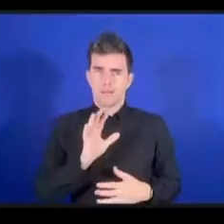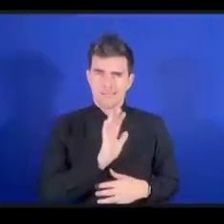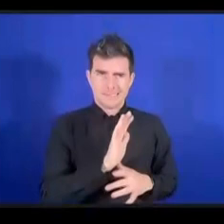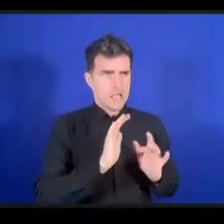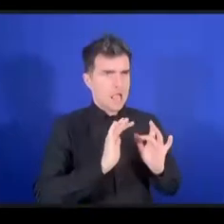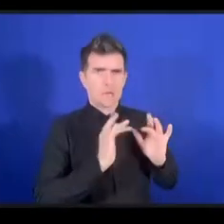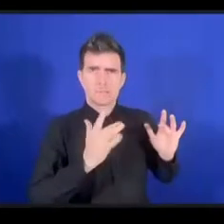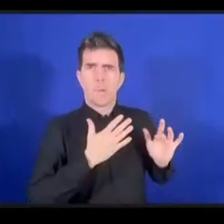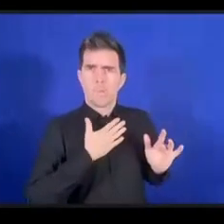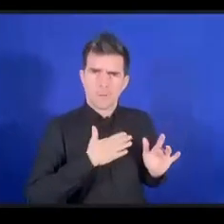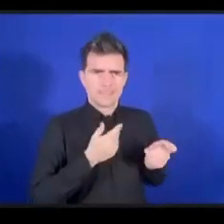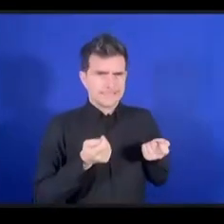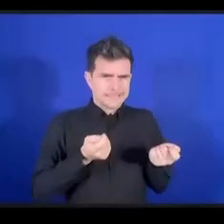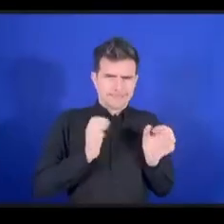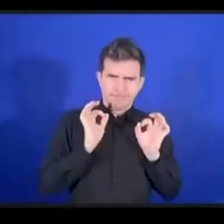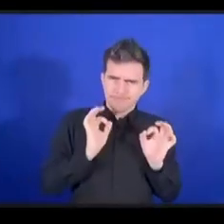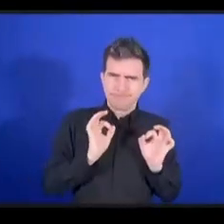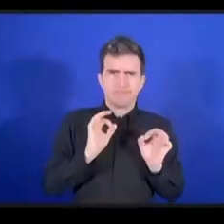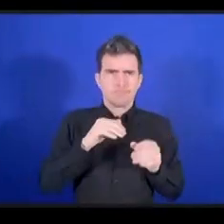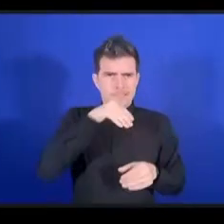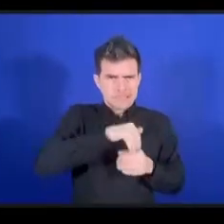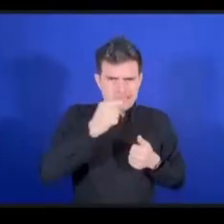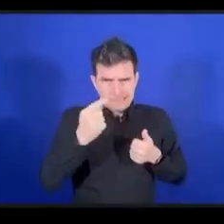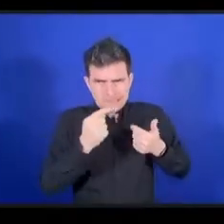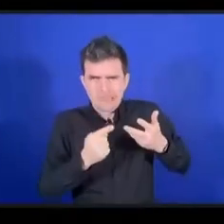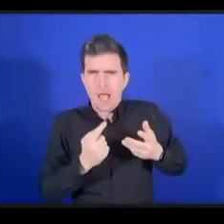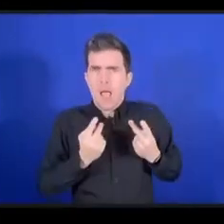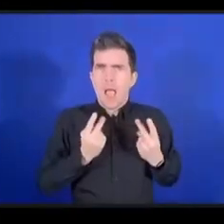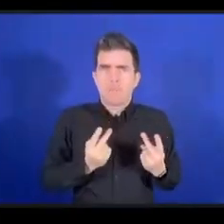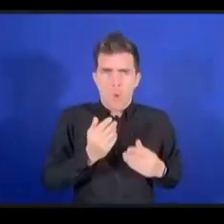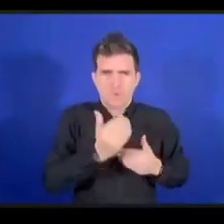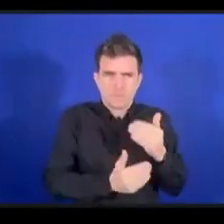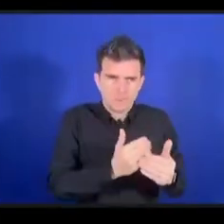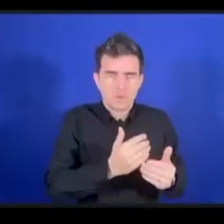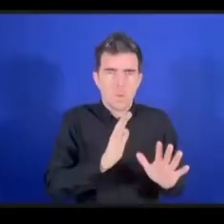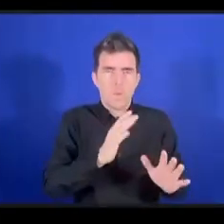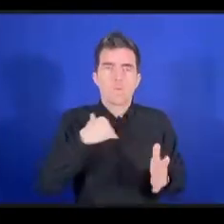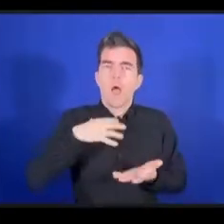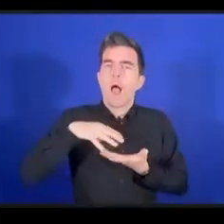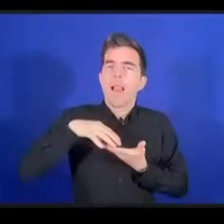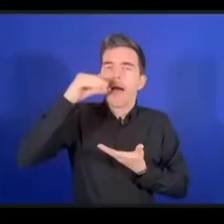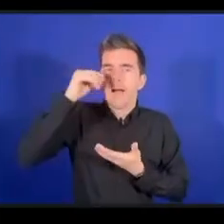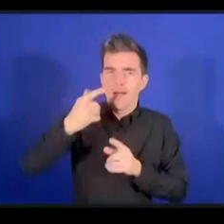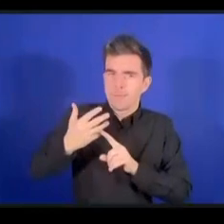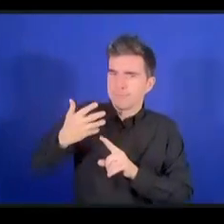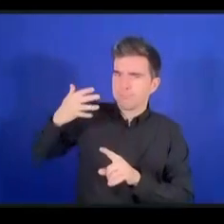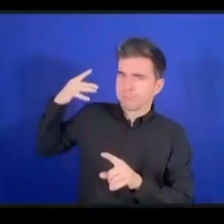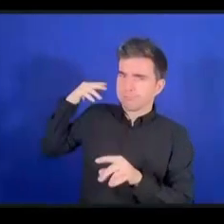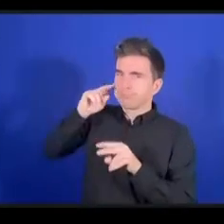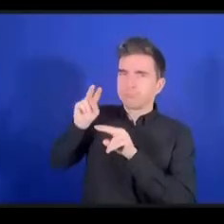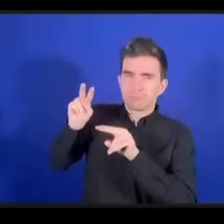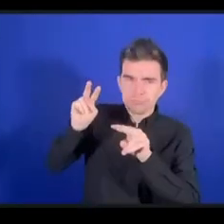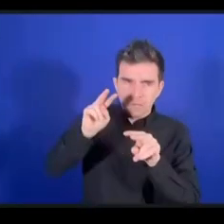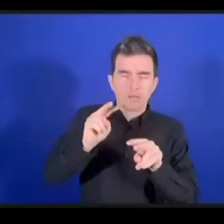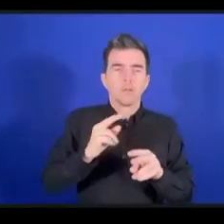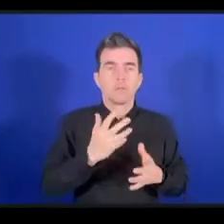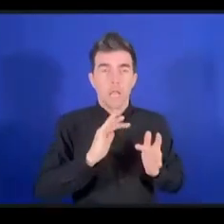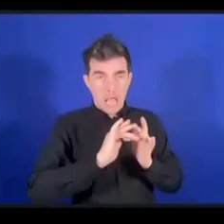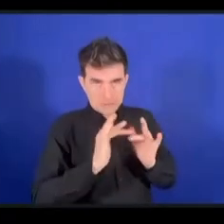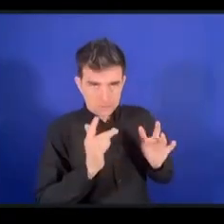ventajas de la gobernanza del internet a la nueva Inteligencia artificial generativa y derivar mayores